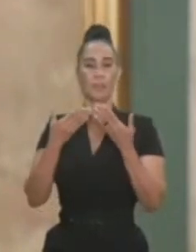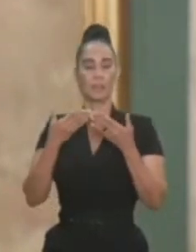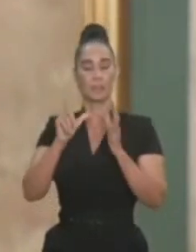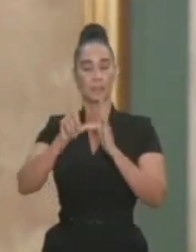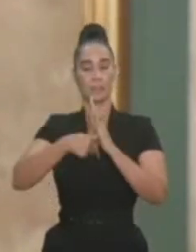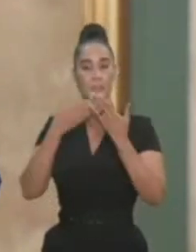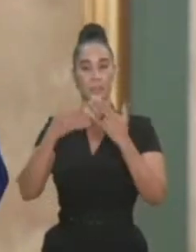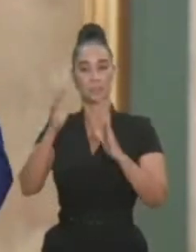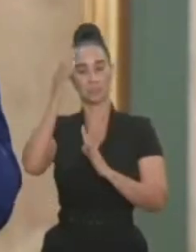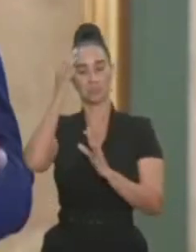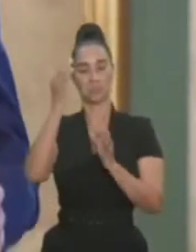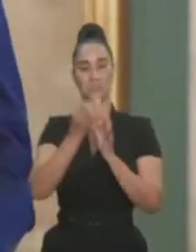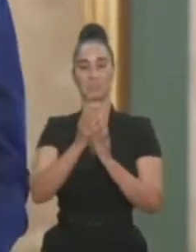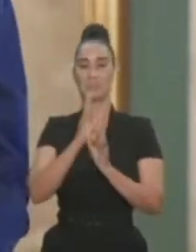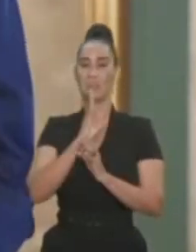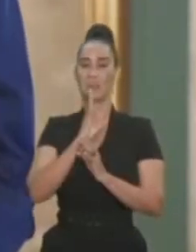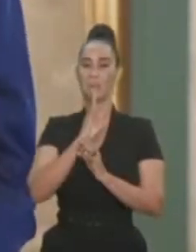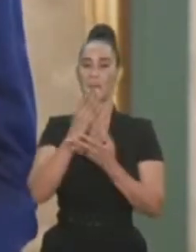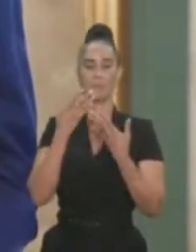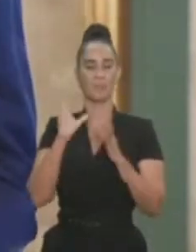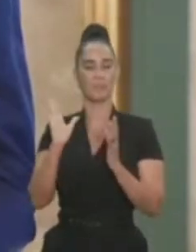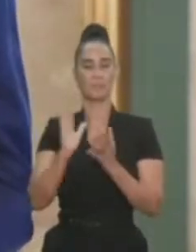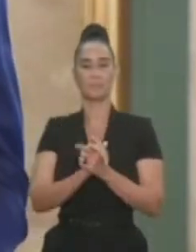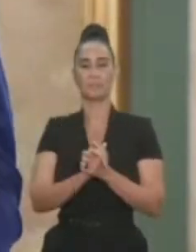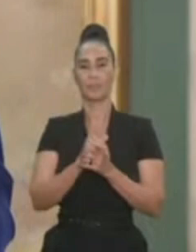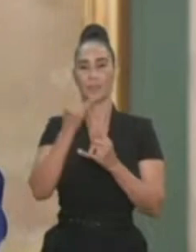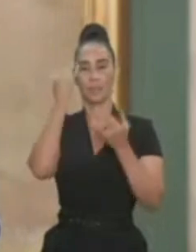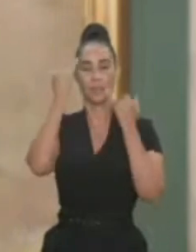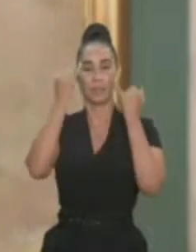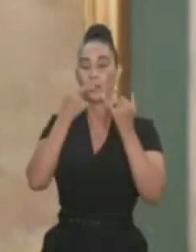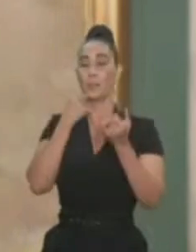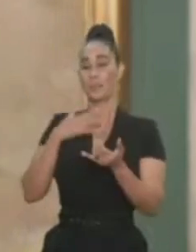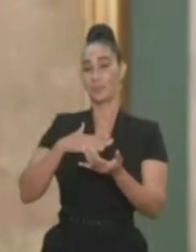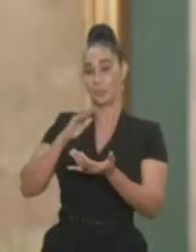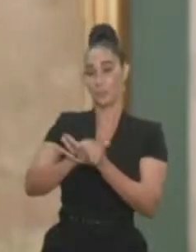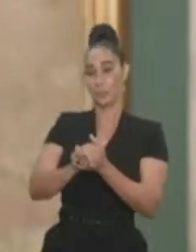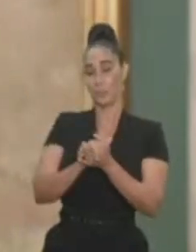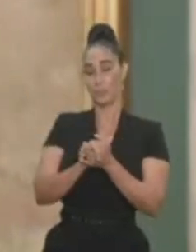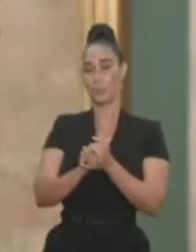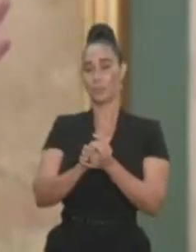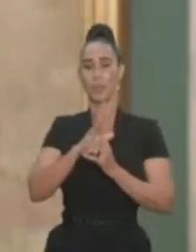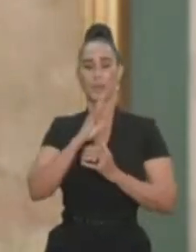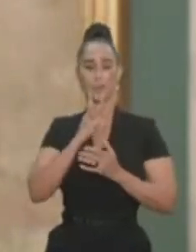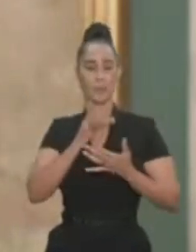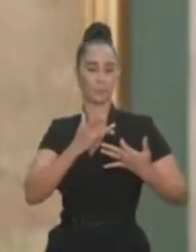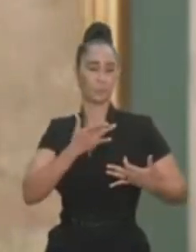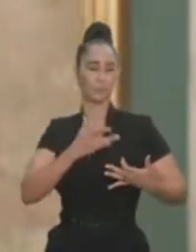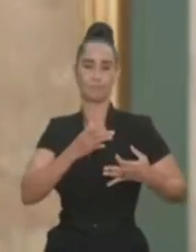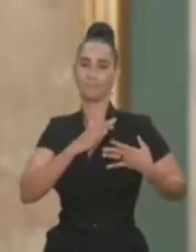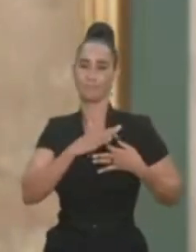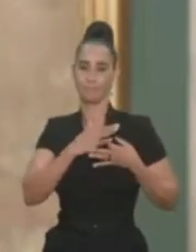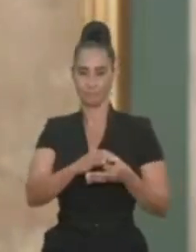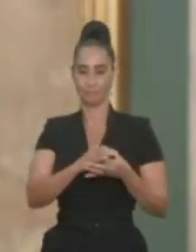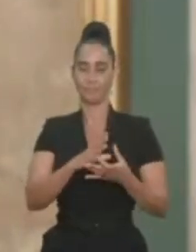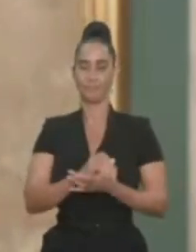decidí hablar. Y como me dice Raquel, me dijo, habla del corazón.